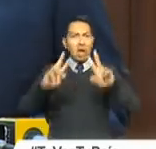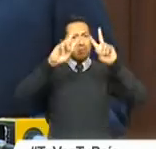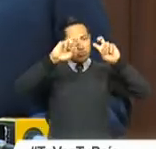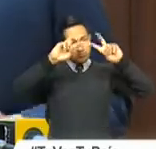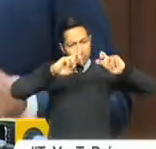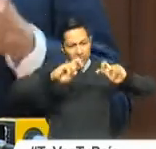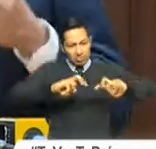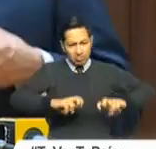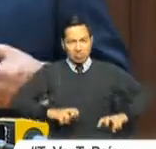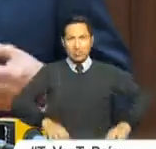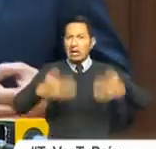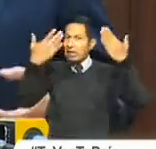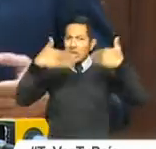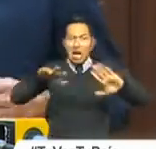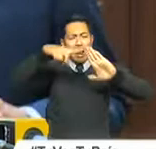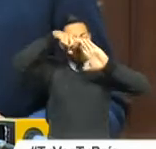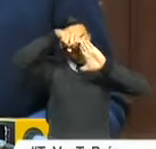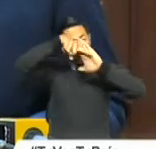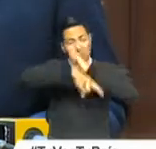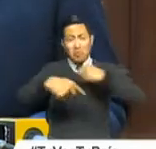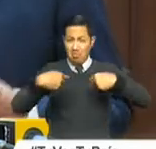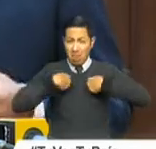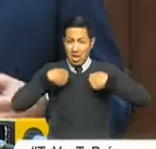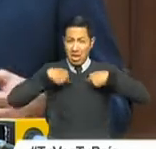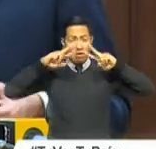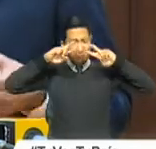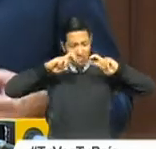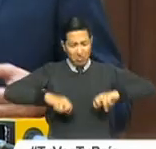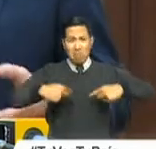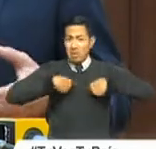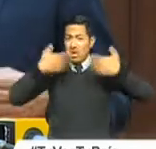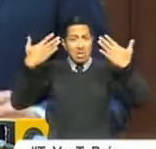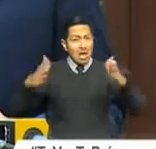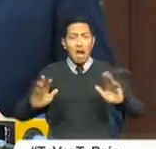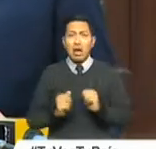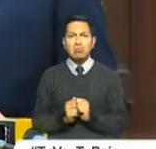costados. Y qué bueno que así sea. Así tenemos que ser los